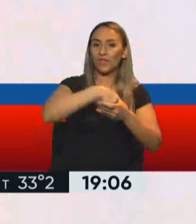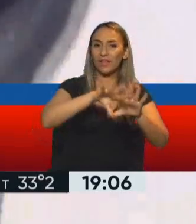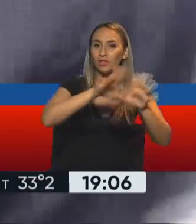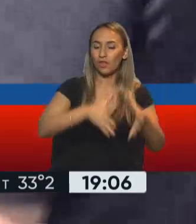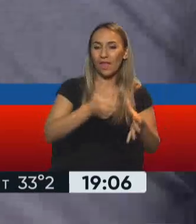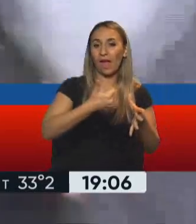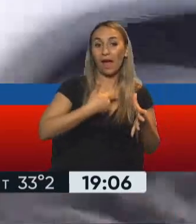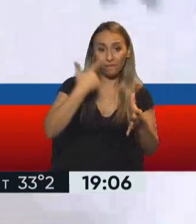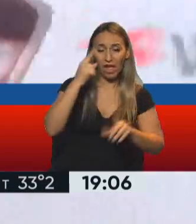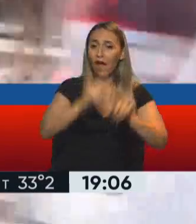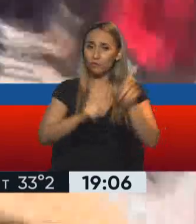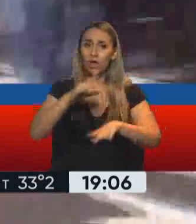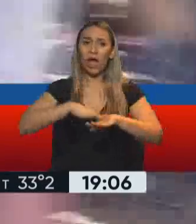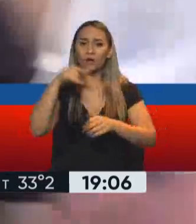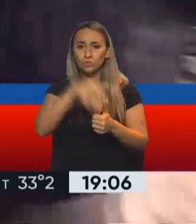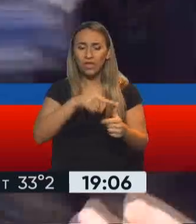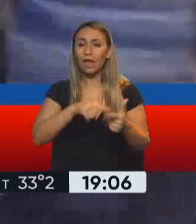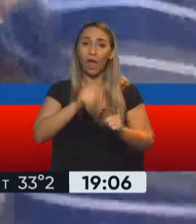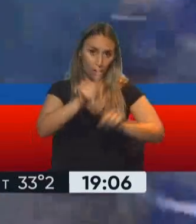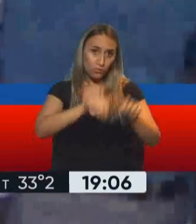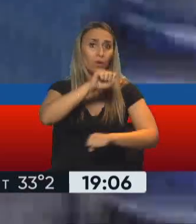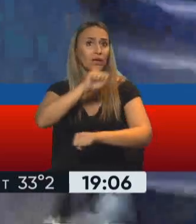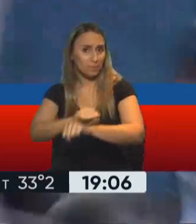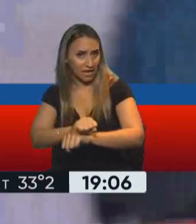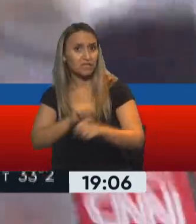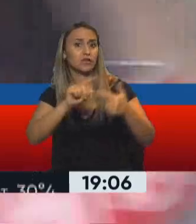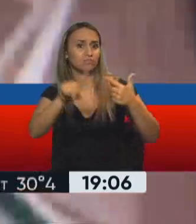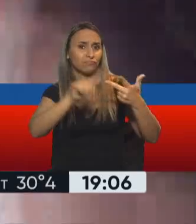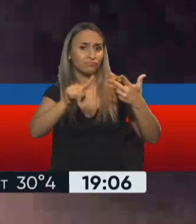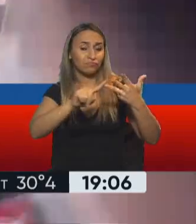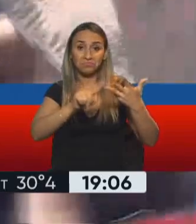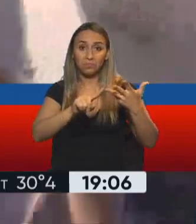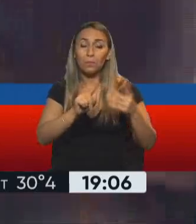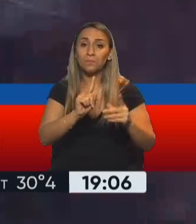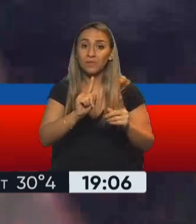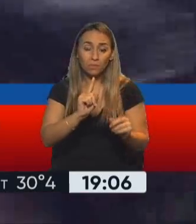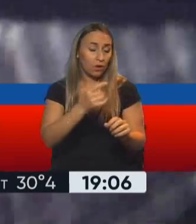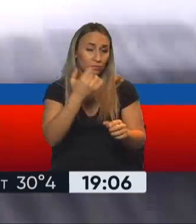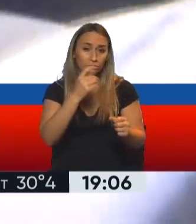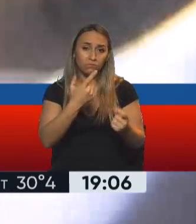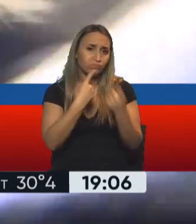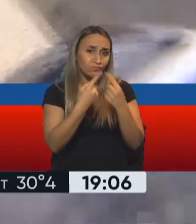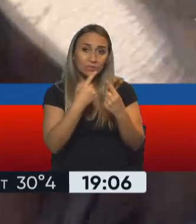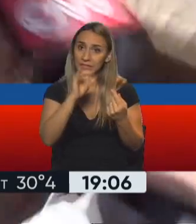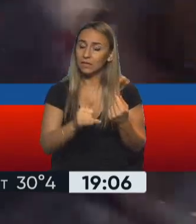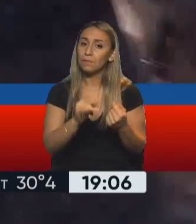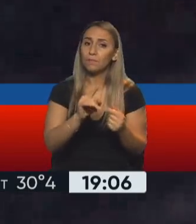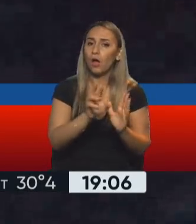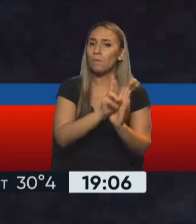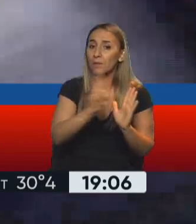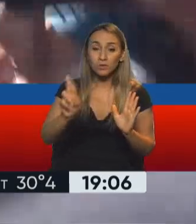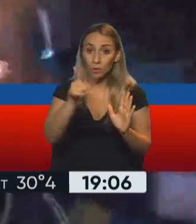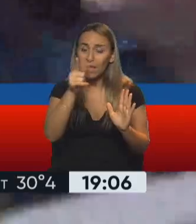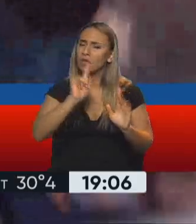indagados, procesados, algunos de ellos hasta encarcelados, sin que se les relevara del secreto de inteligencia. ¿Y por qué no le tomó